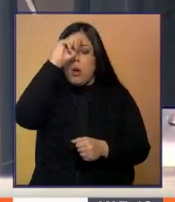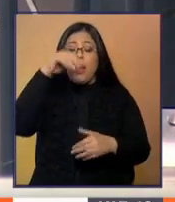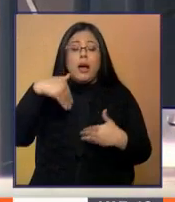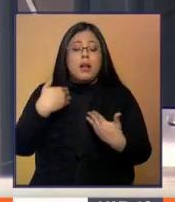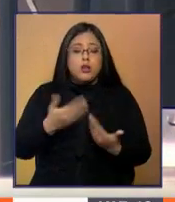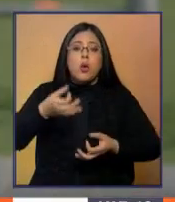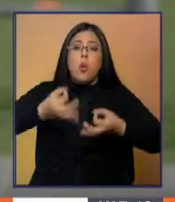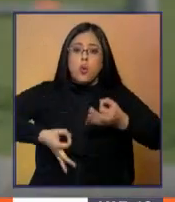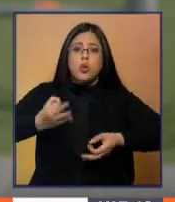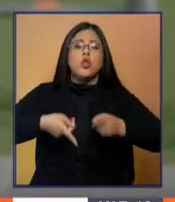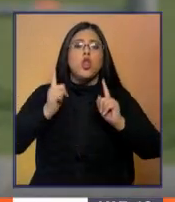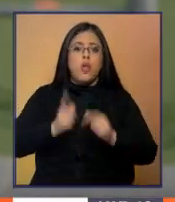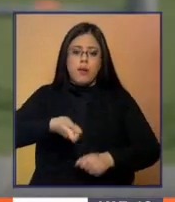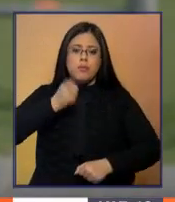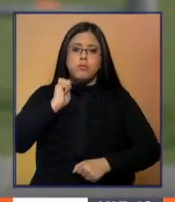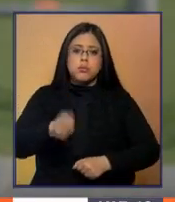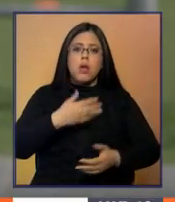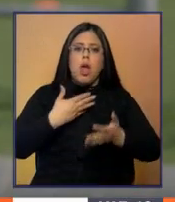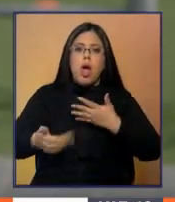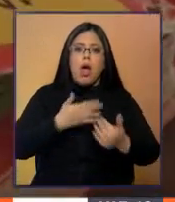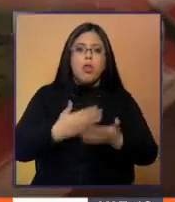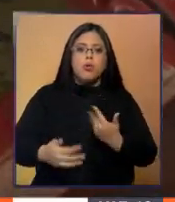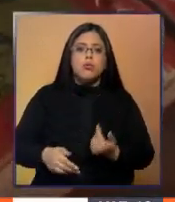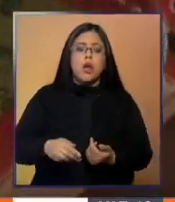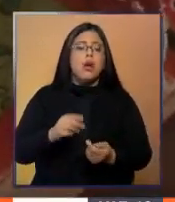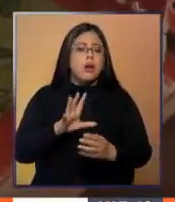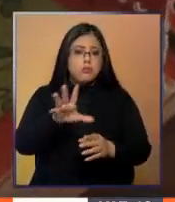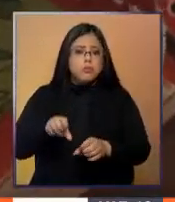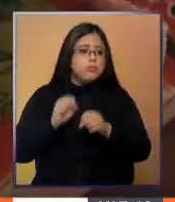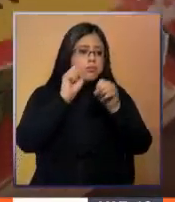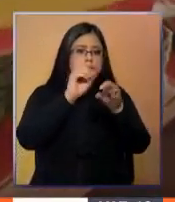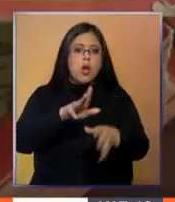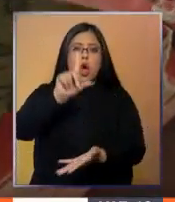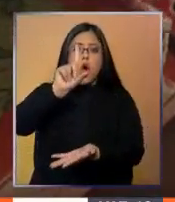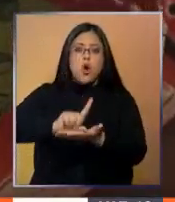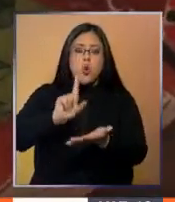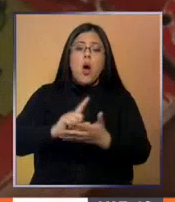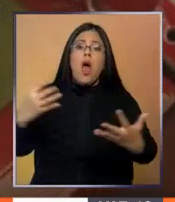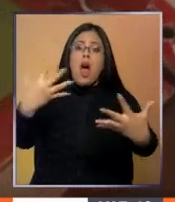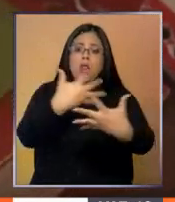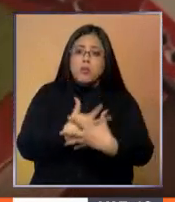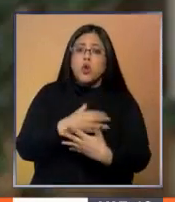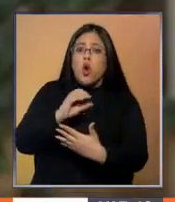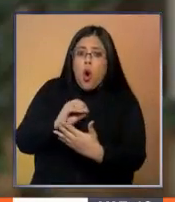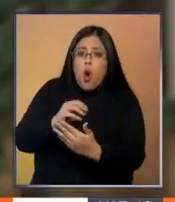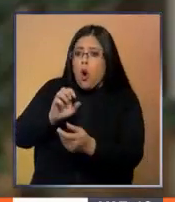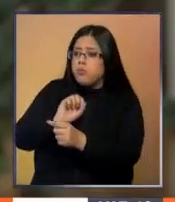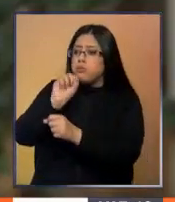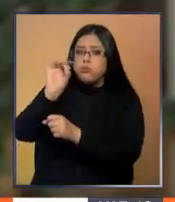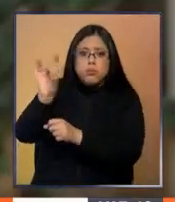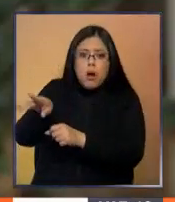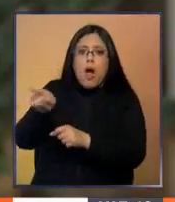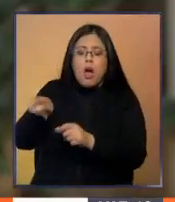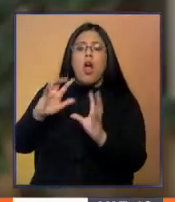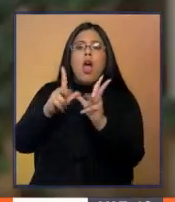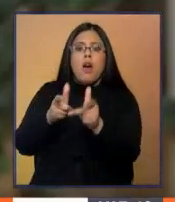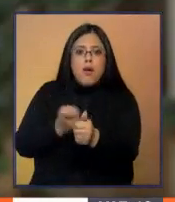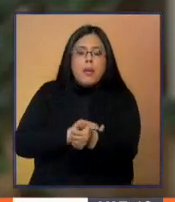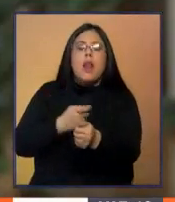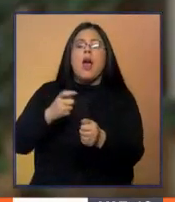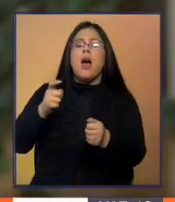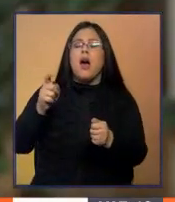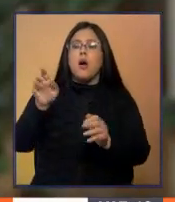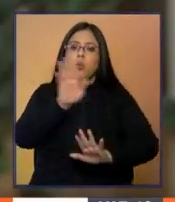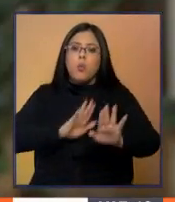quien determina si irá a un centro de adopción o con una familia guardadora. El niño estaría sano, ¿no? Lo cual lo haría proclive